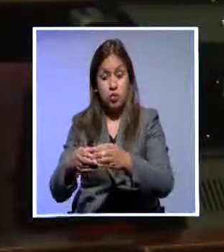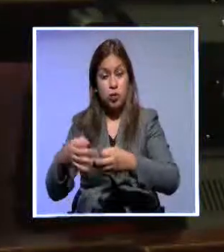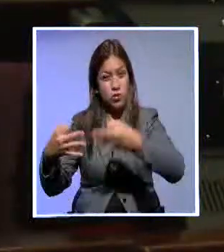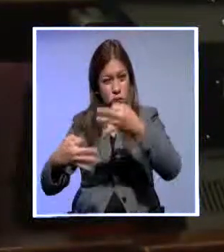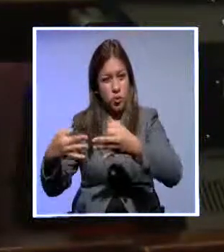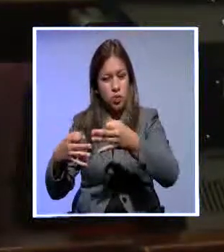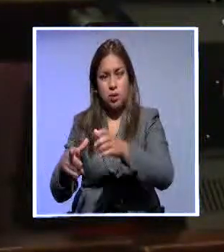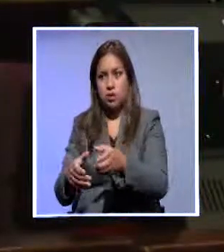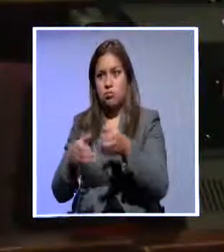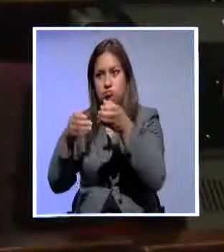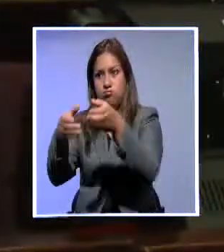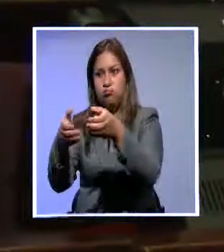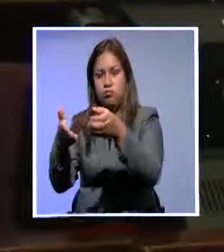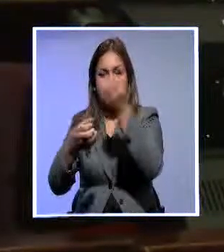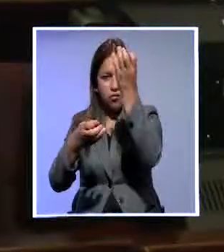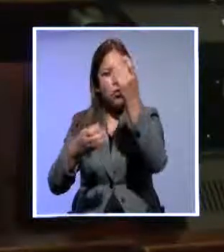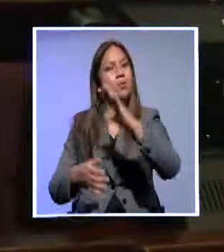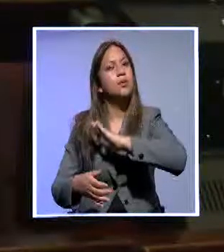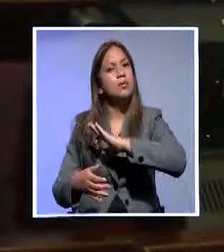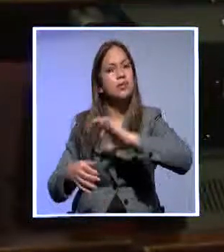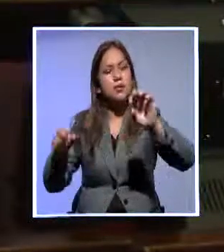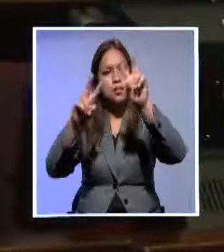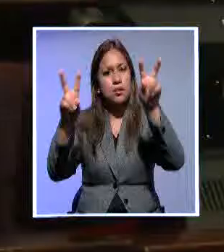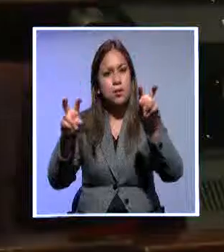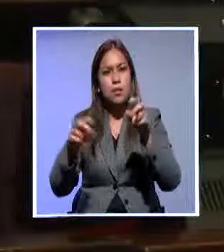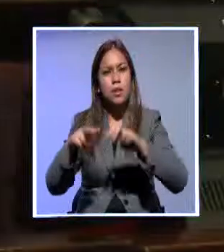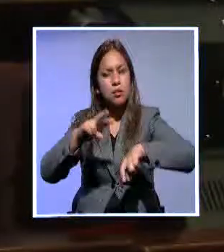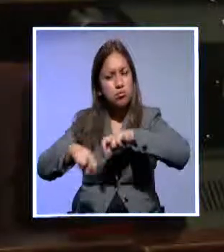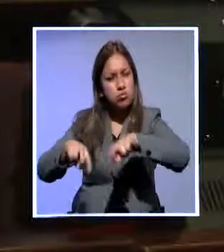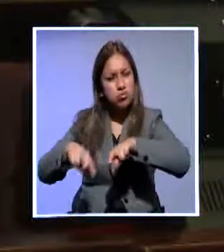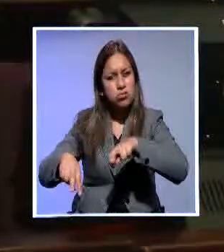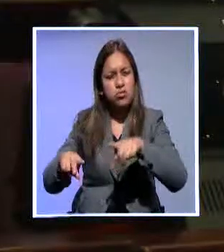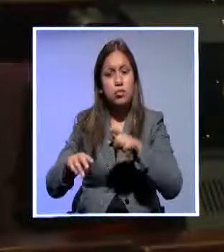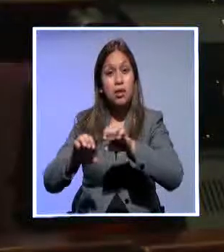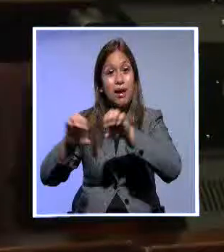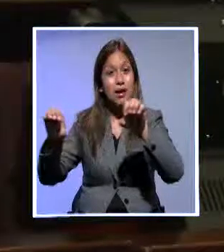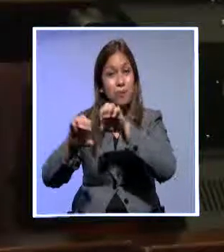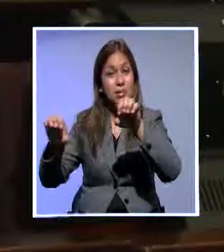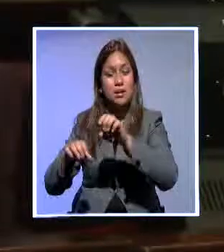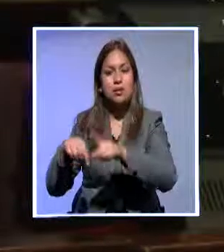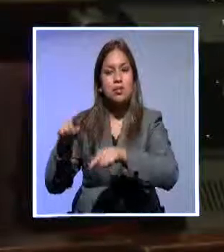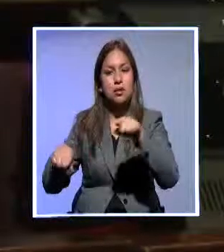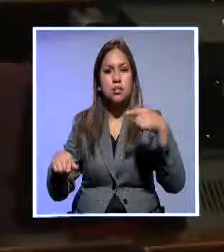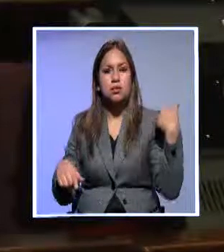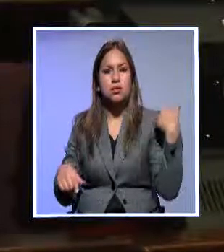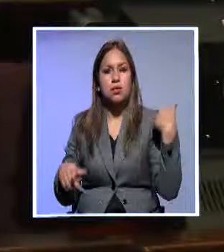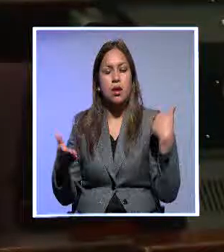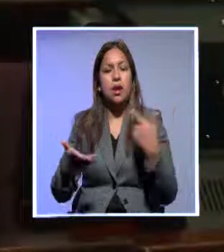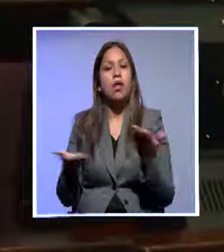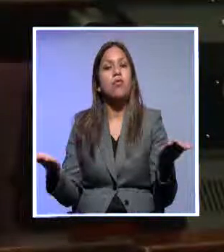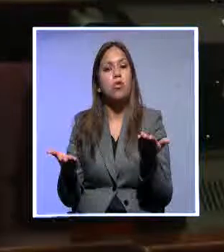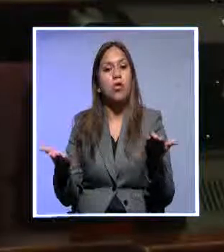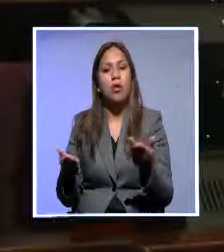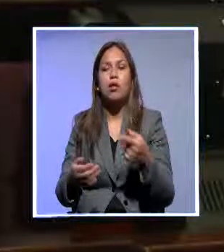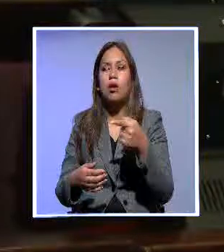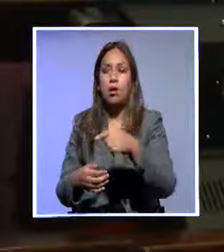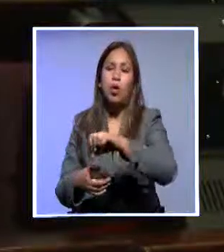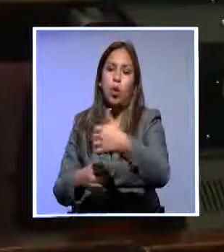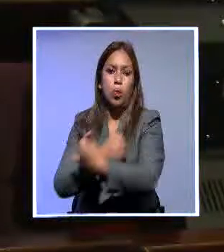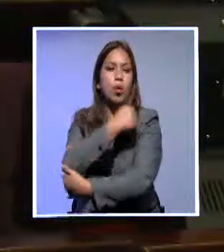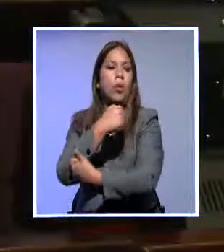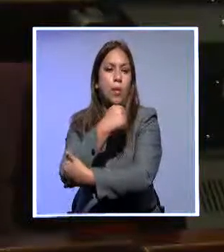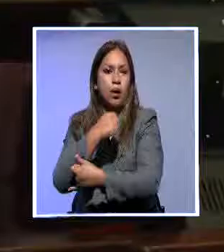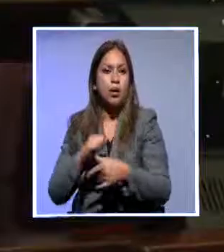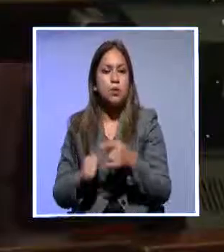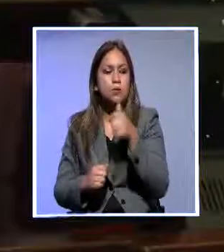y estructura del estado sobre la investigación de las empresas opciones constituidas por ecuatorianos en paraísos fiscales esta mañana